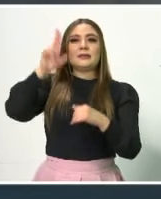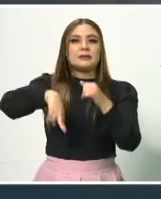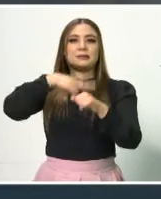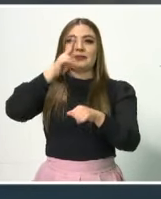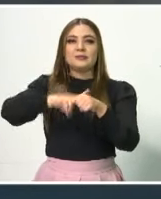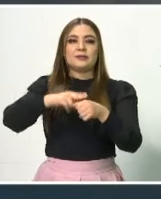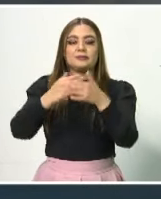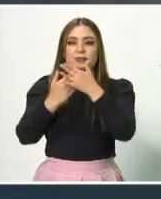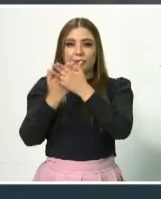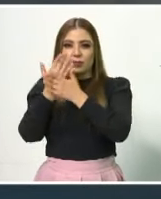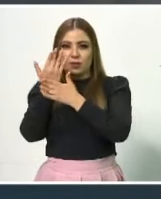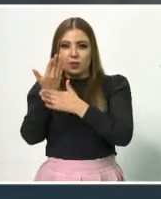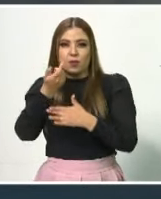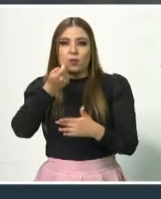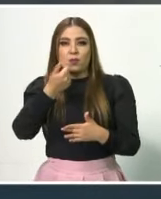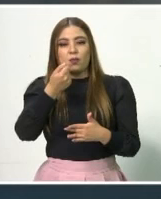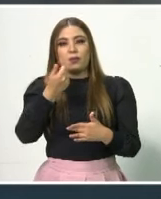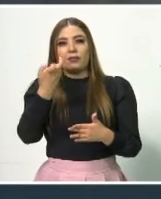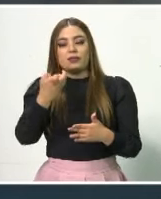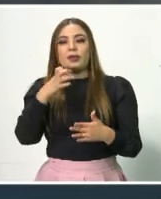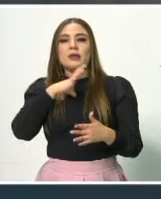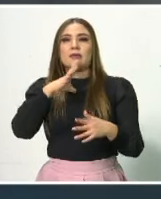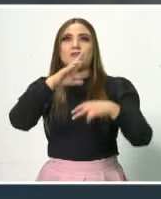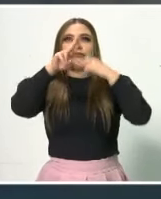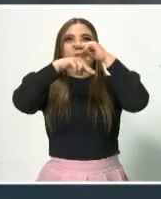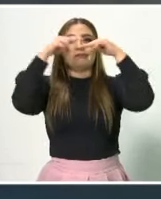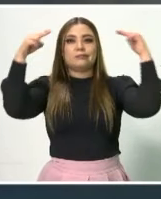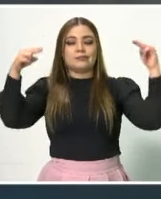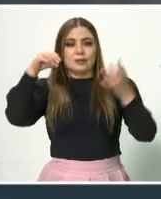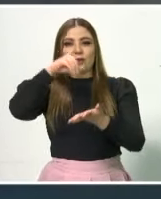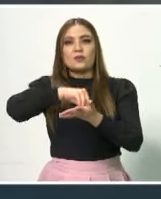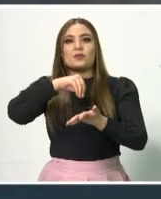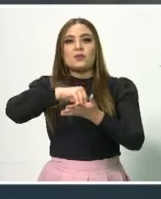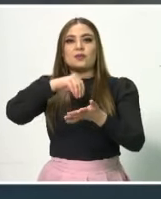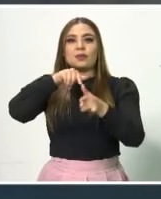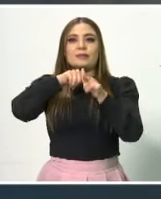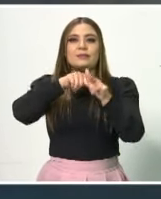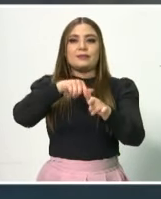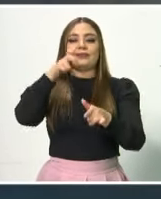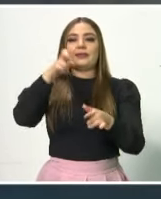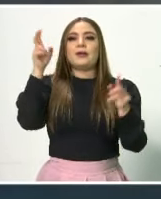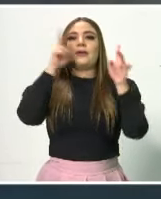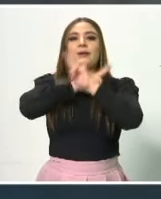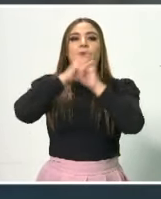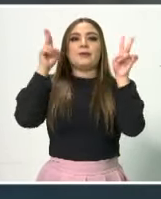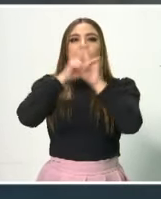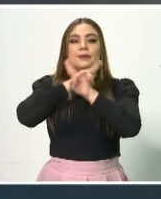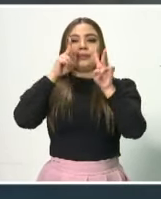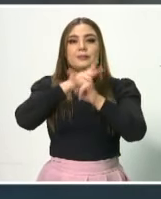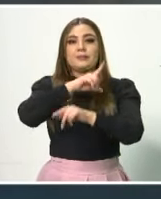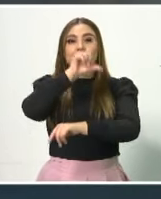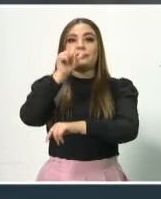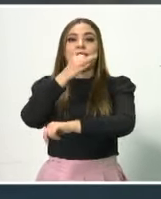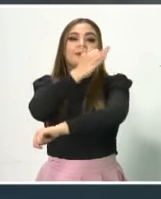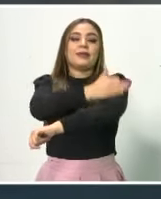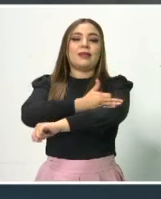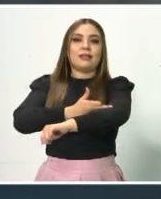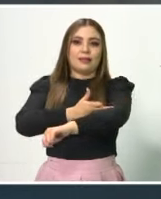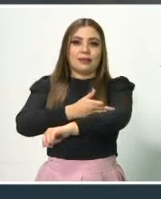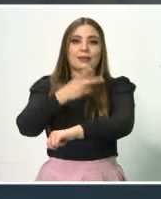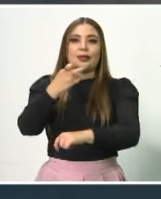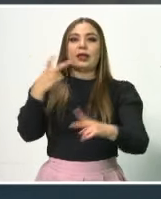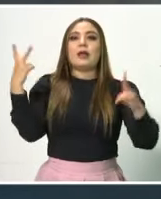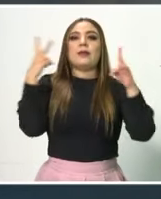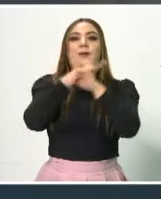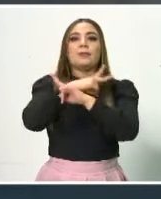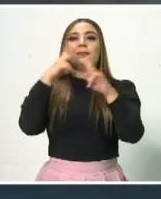mañana se mantiene con parcial nubosidad y todavía continúa la presencia de viento moderado. Por la tarde, estas ráfagas se